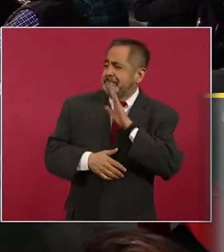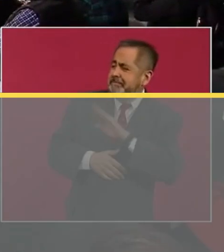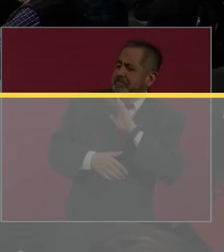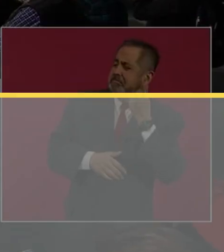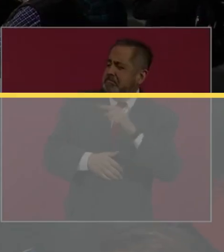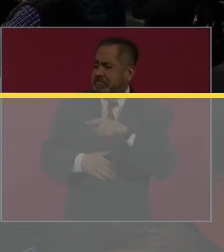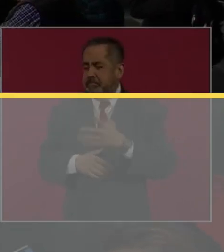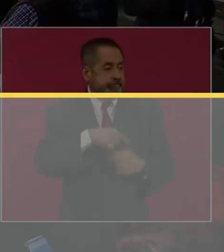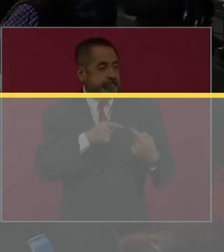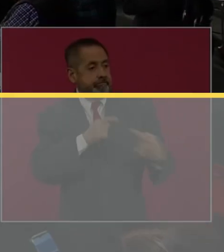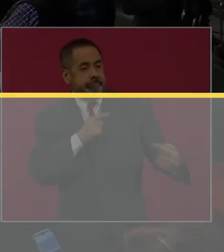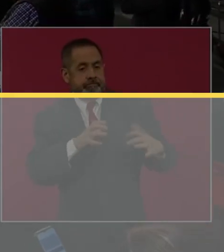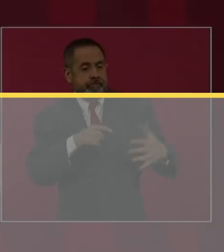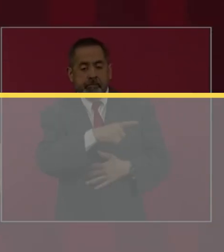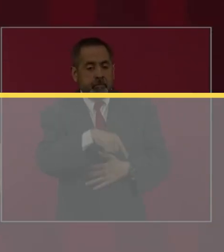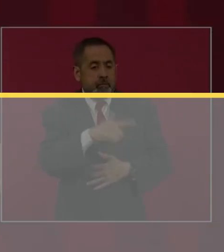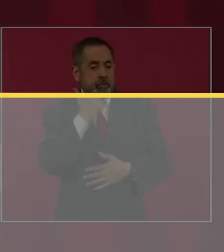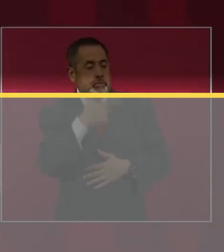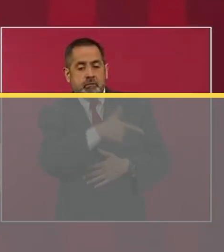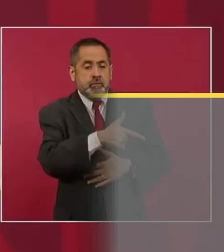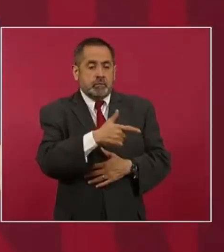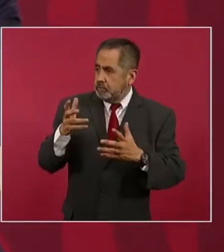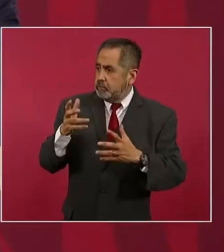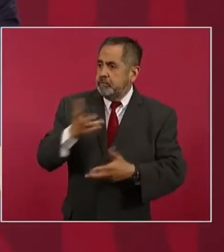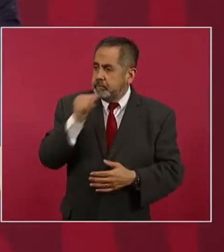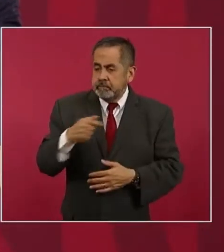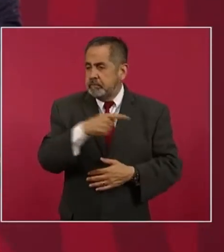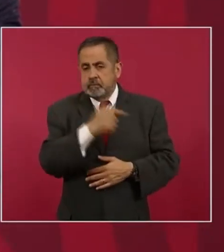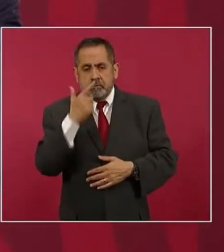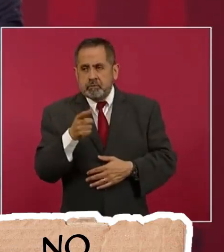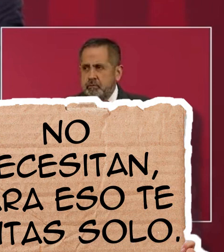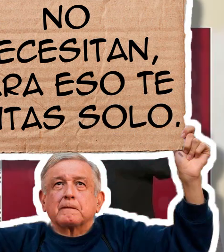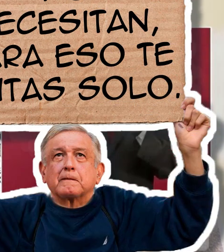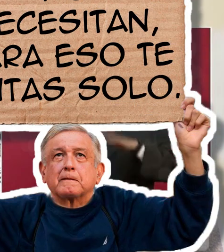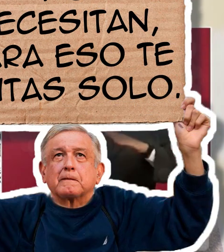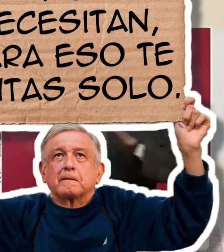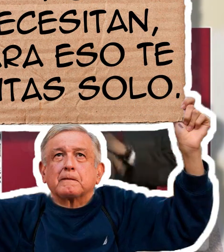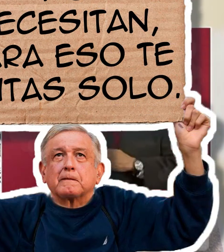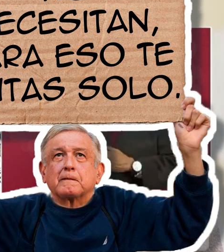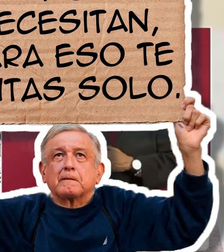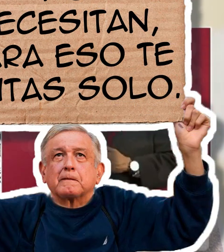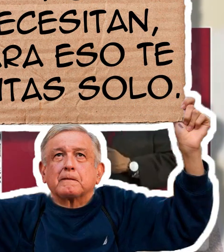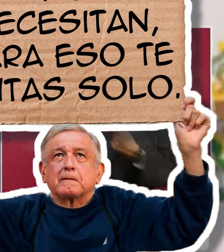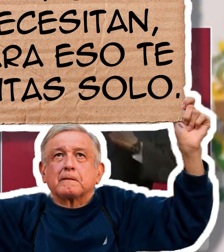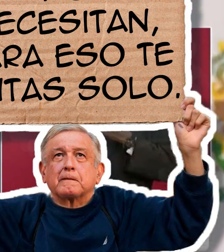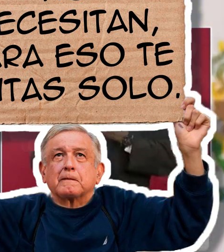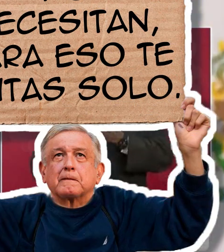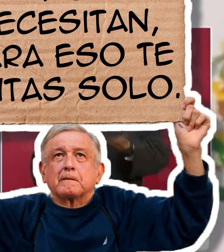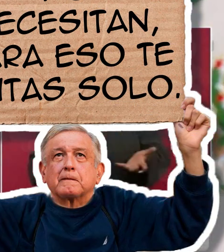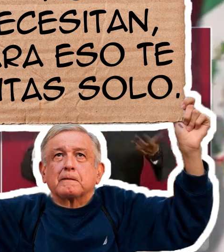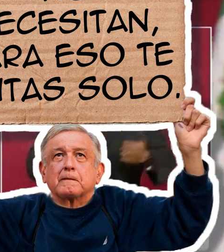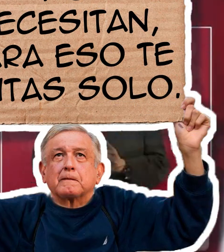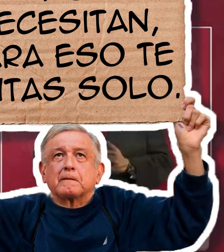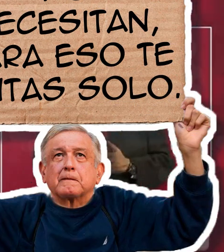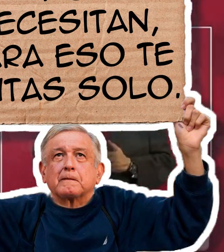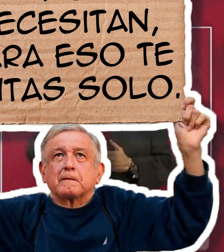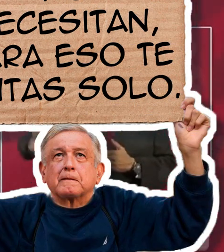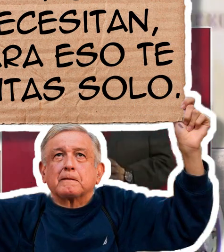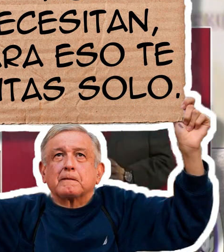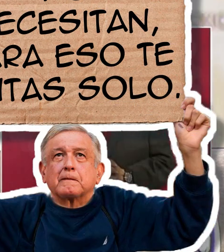porque pues nuestros adversarios no quieren que hagamos nada o que todo nos salga mal para que la gente se nos